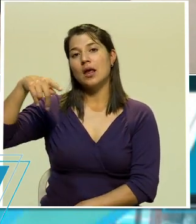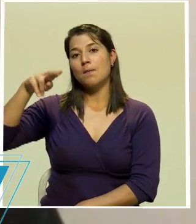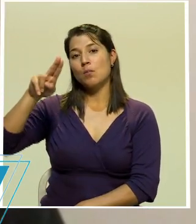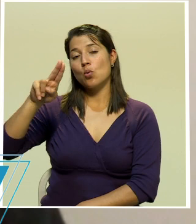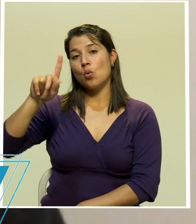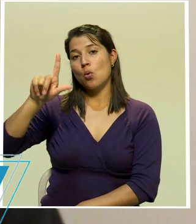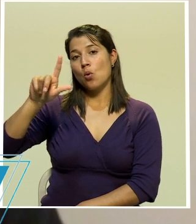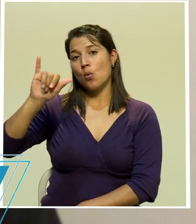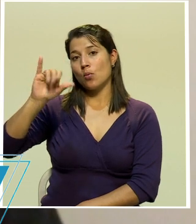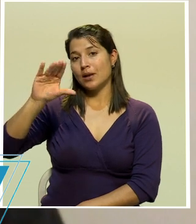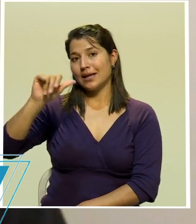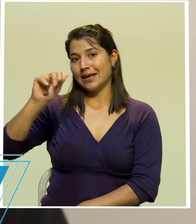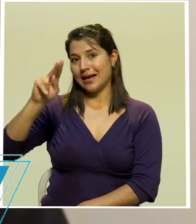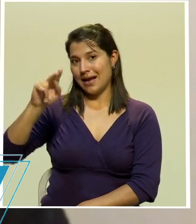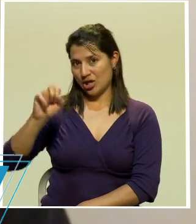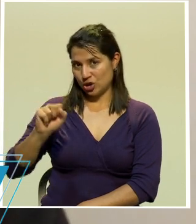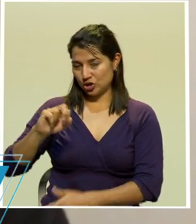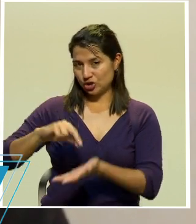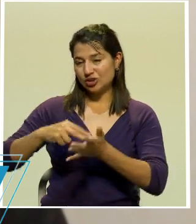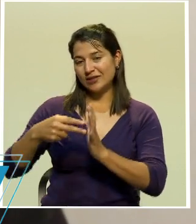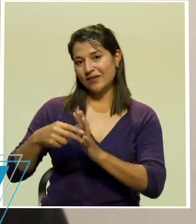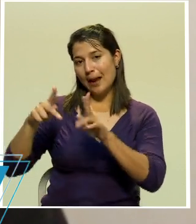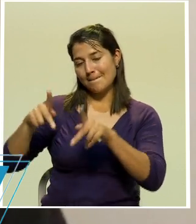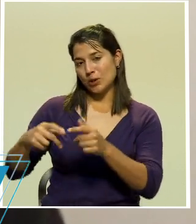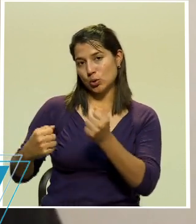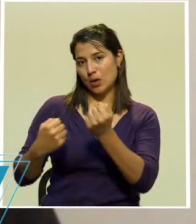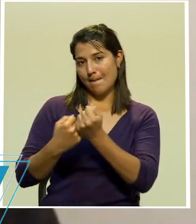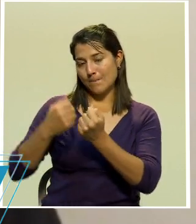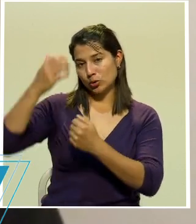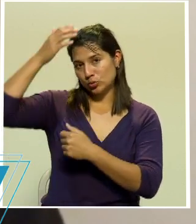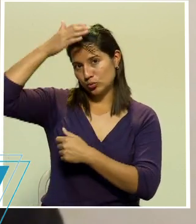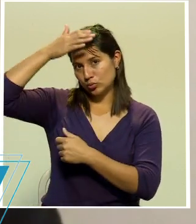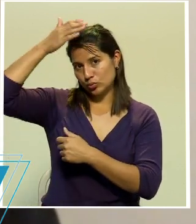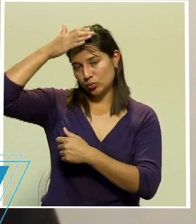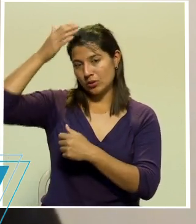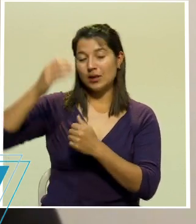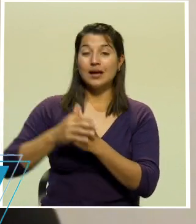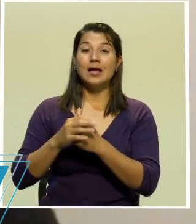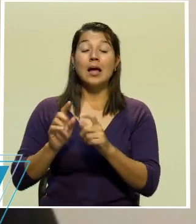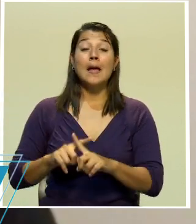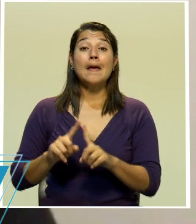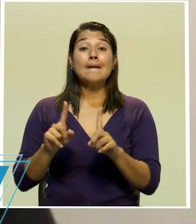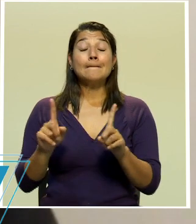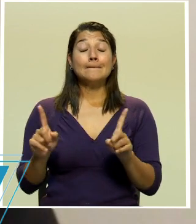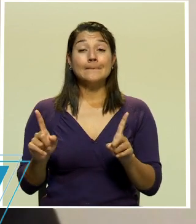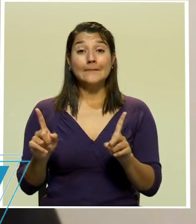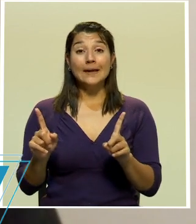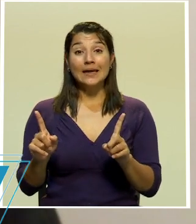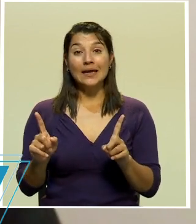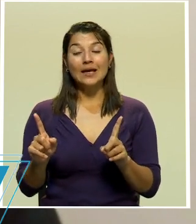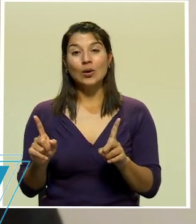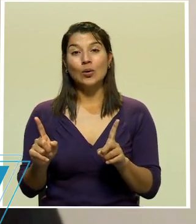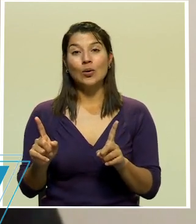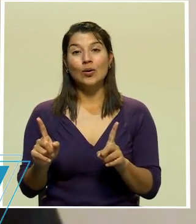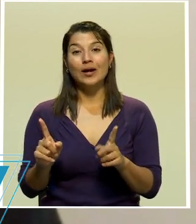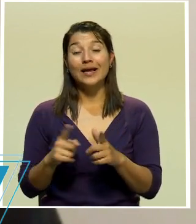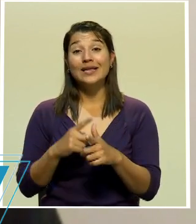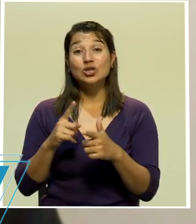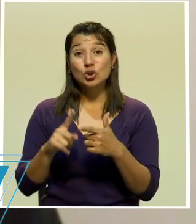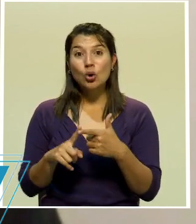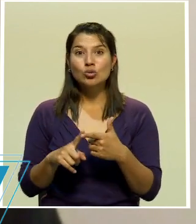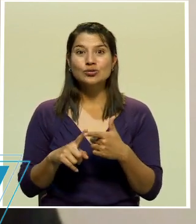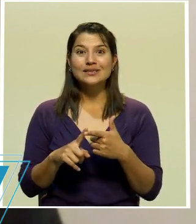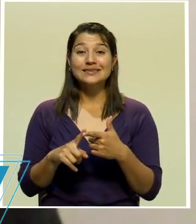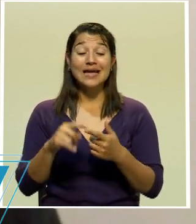presidencial, en esta elección se definió la composición del Congreso dentro de Texas. Y entonces ese Congreso es el que